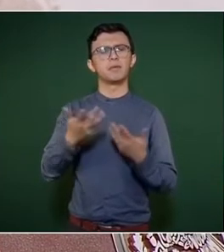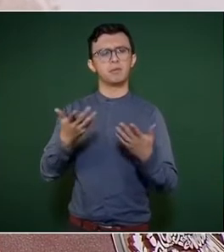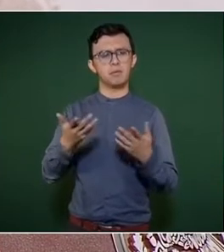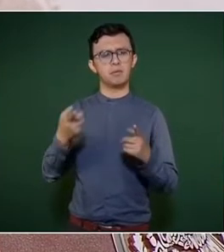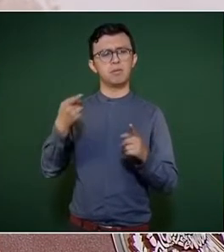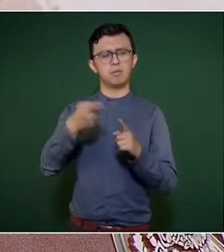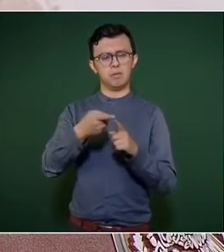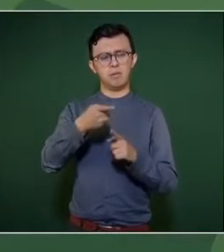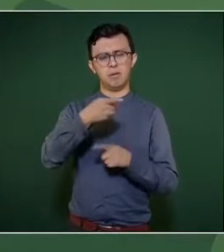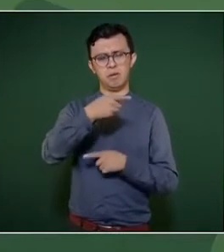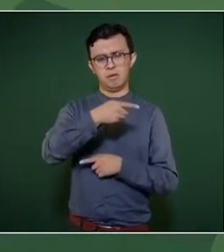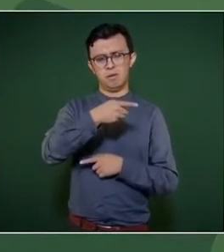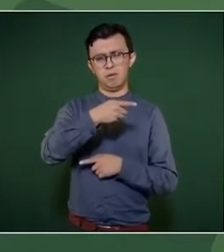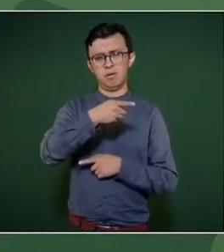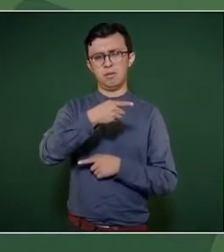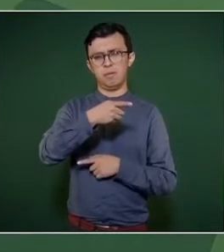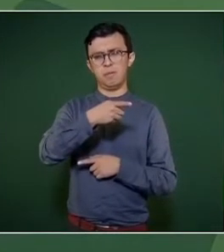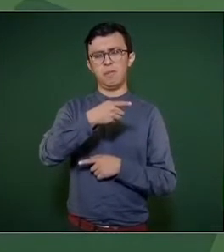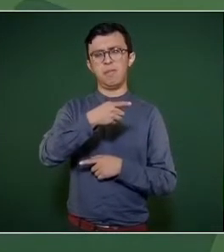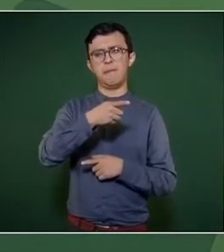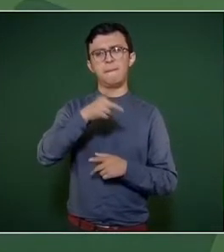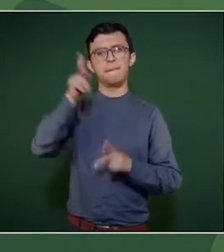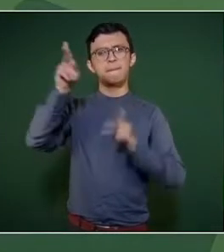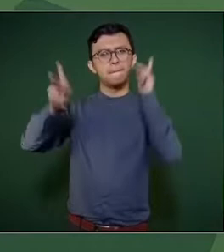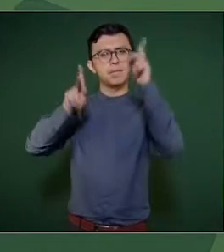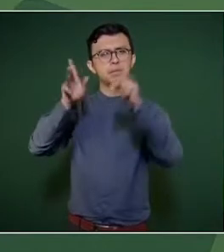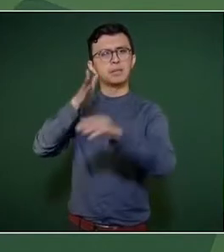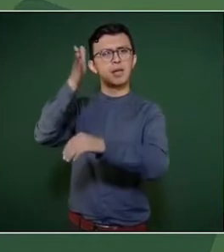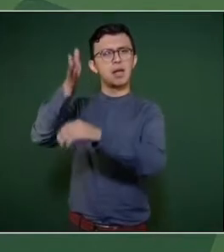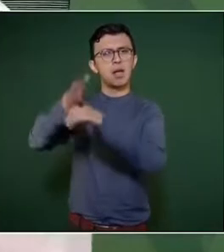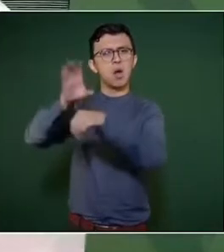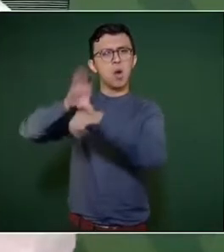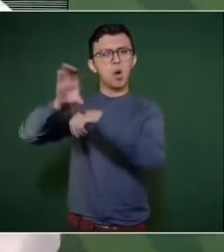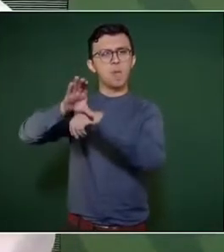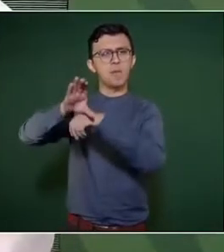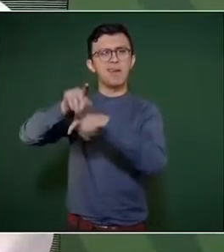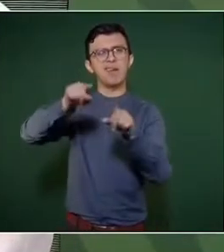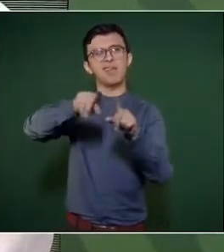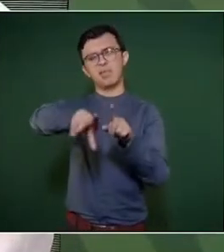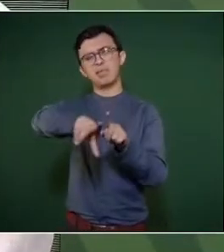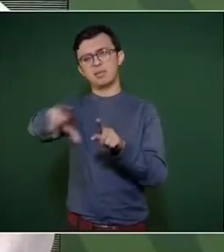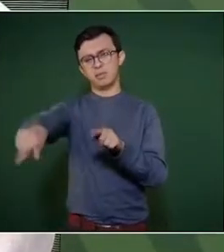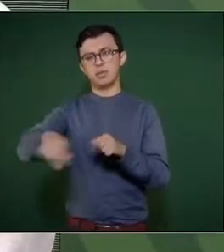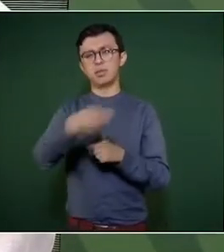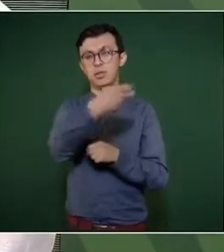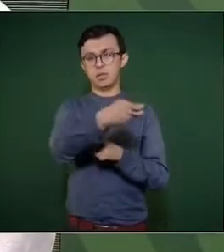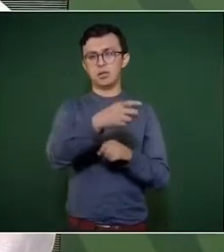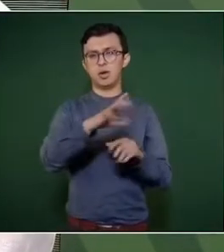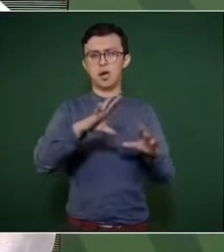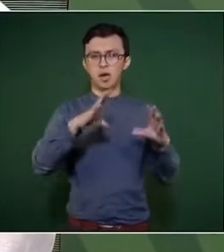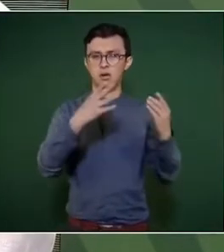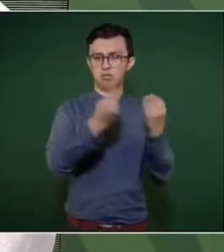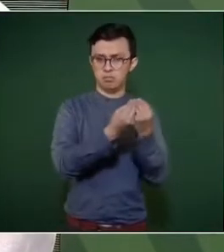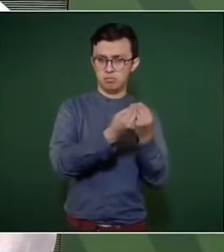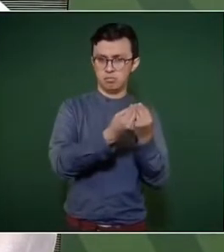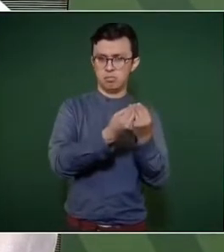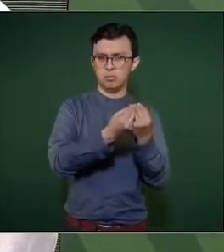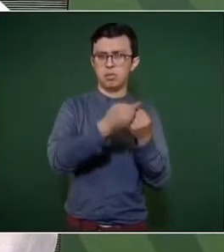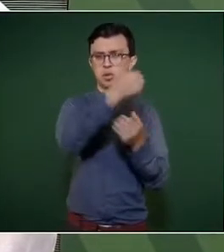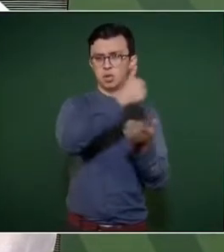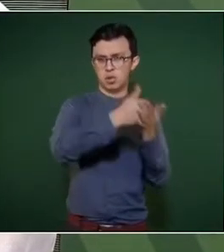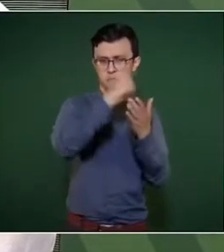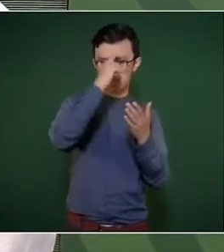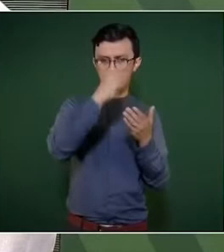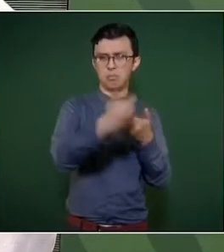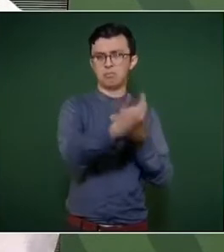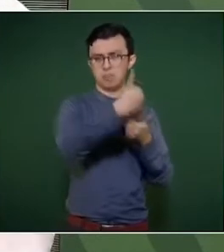la visita a Colombia se dé después de este encuentro en la Ciudad de